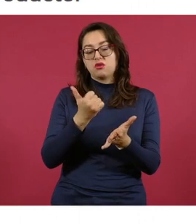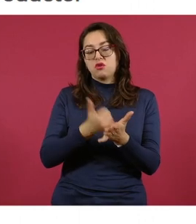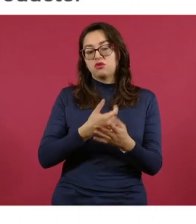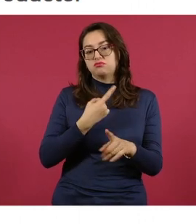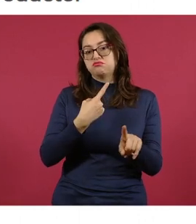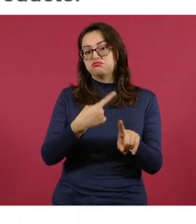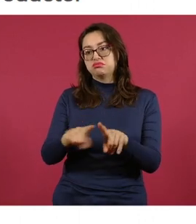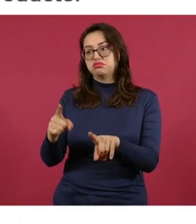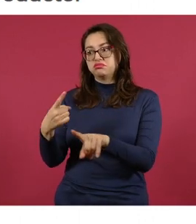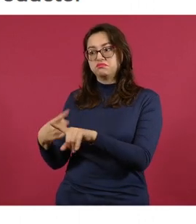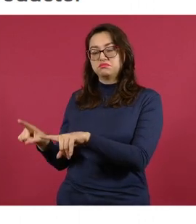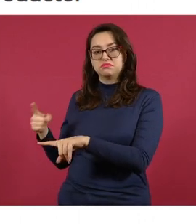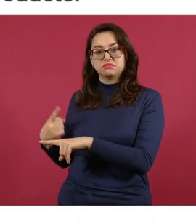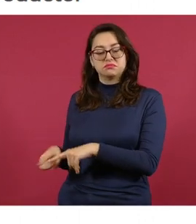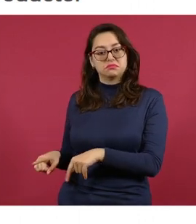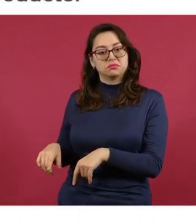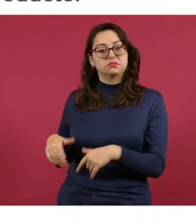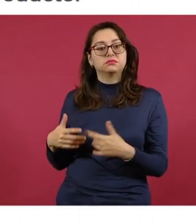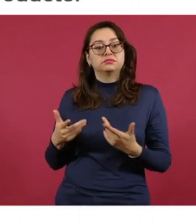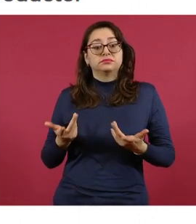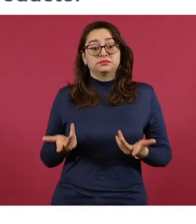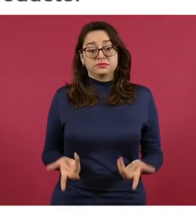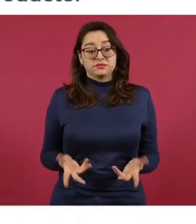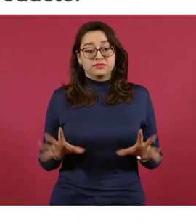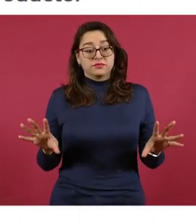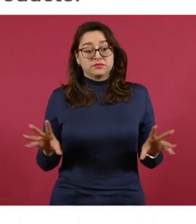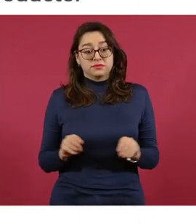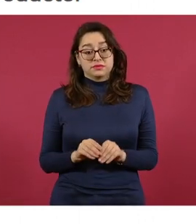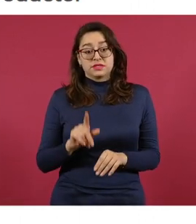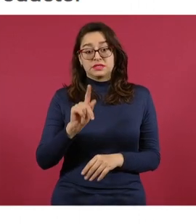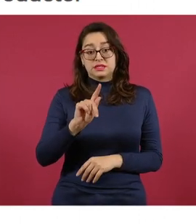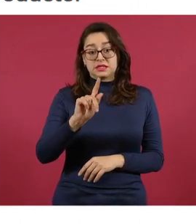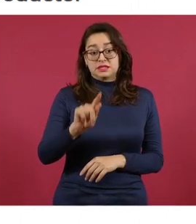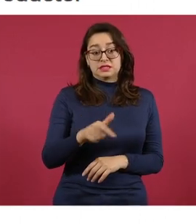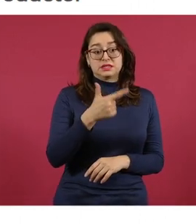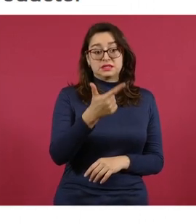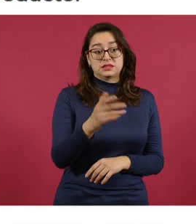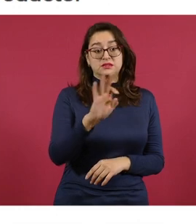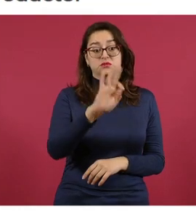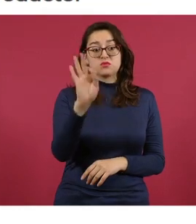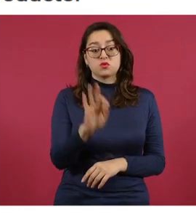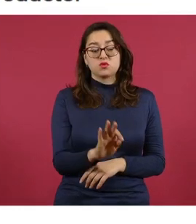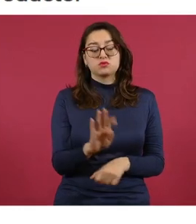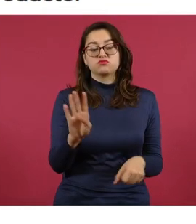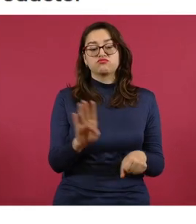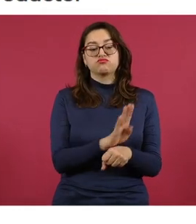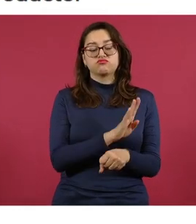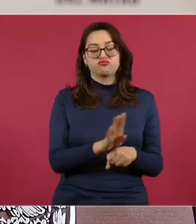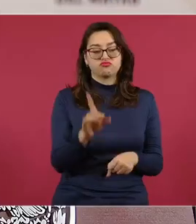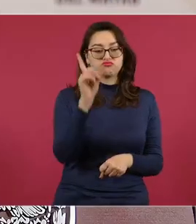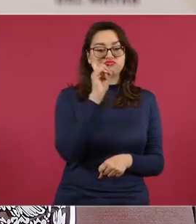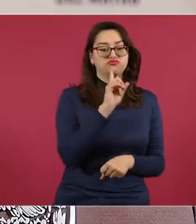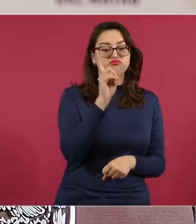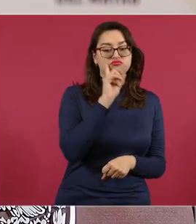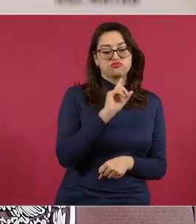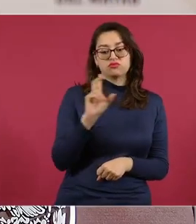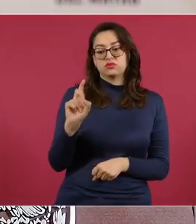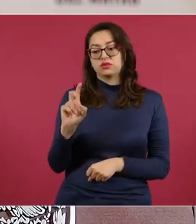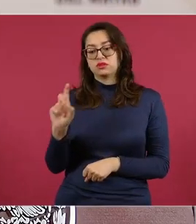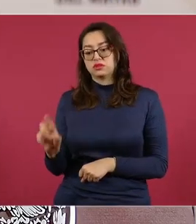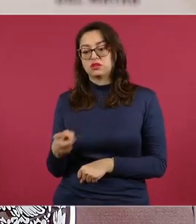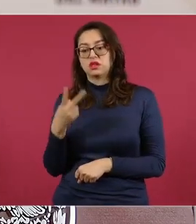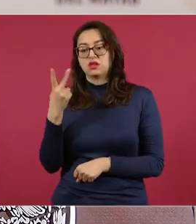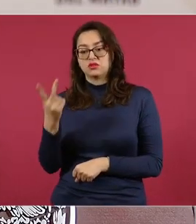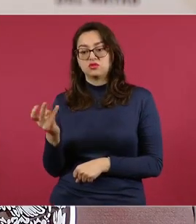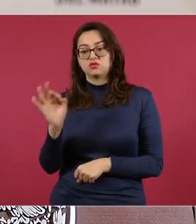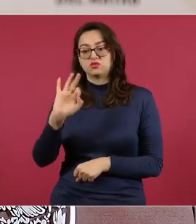cultivos. Del total de beneficiarios, el 37% fueron mujeres y el 32% fueron